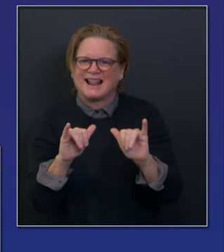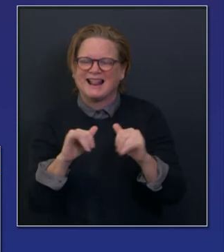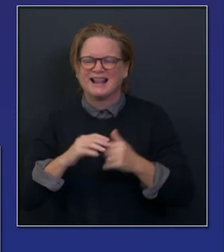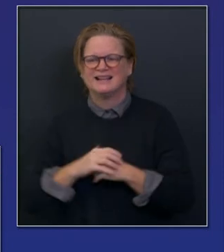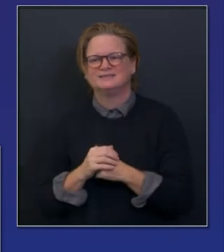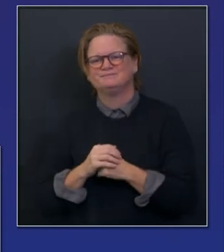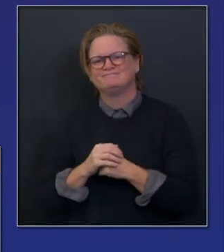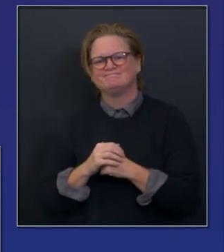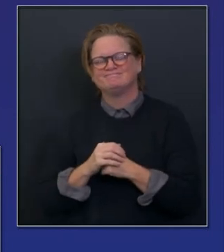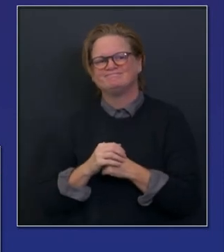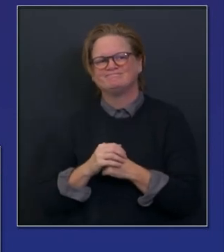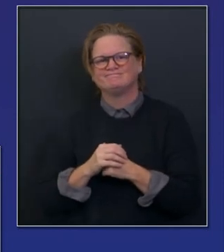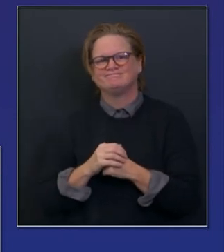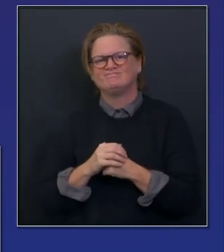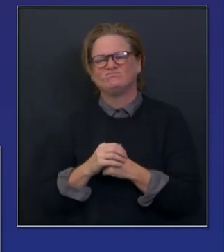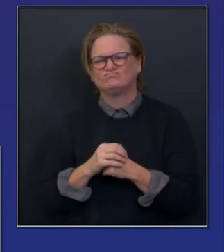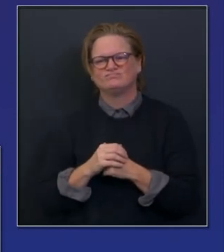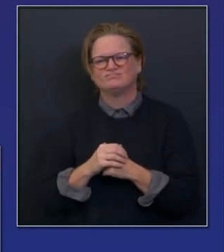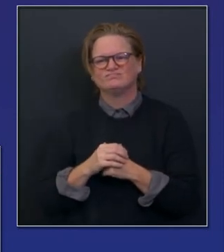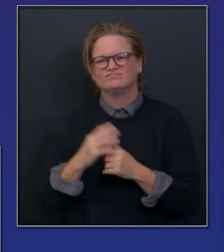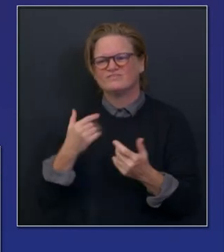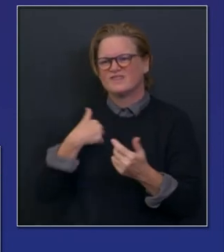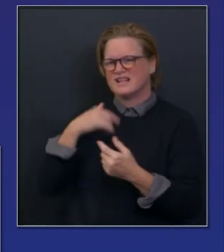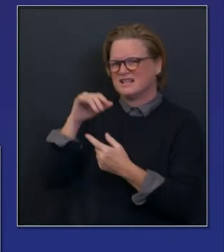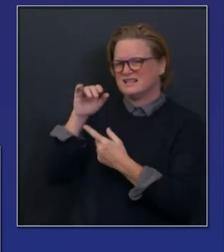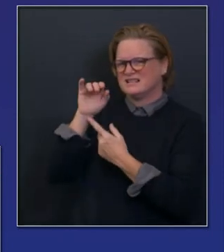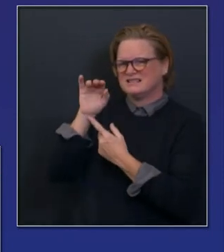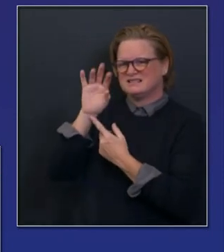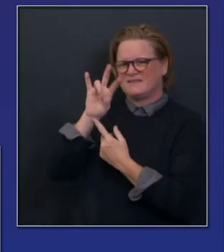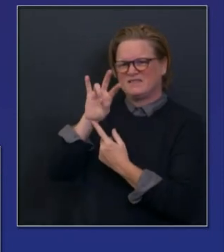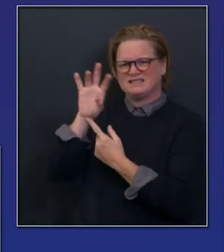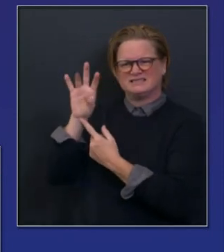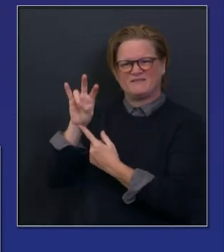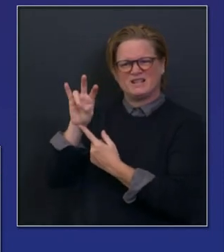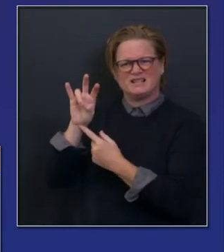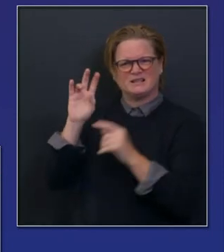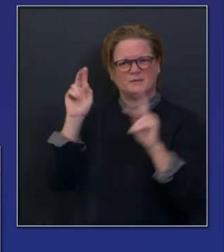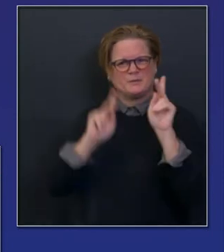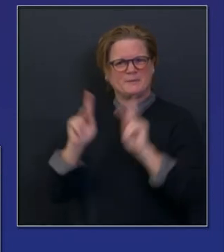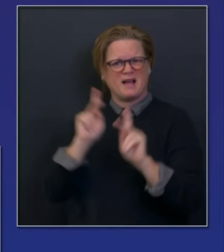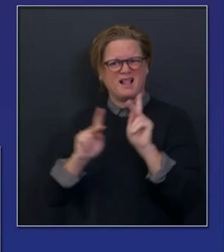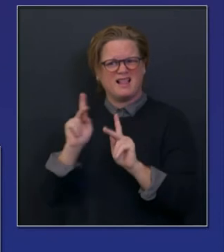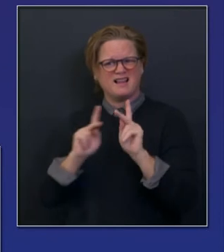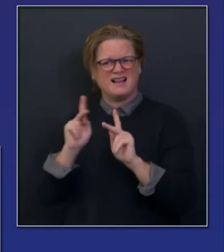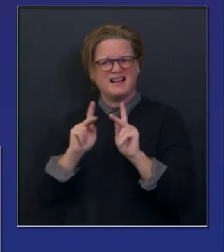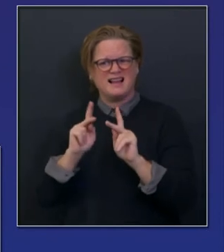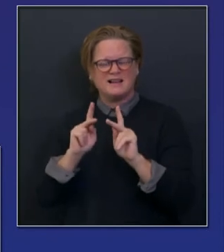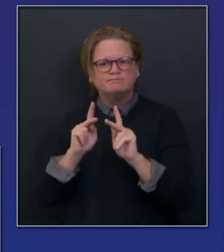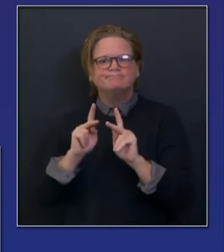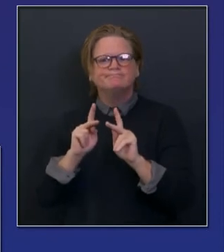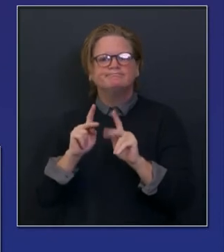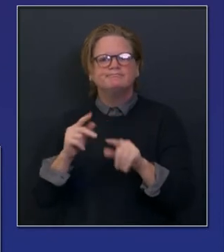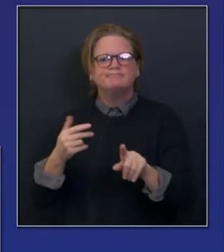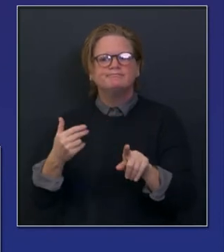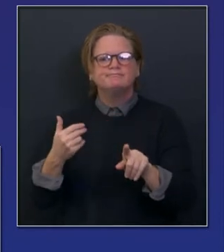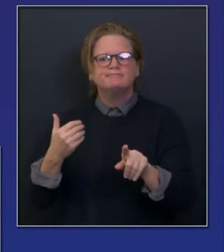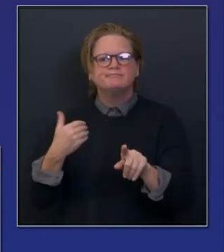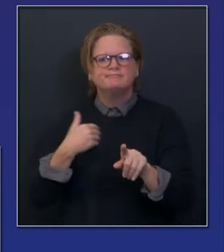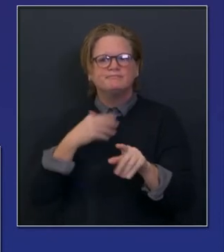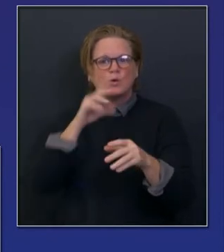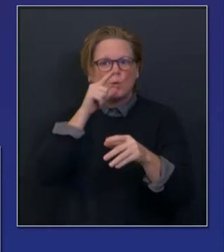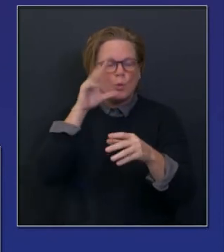en el condado de Placer, 77 individuos fueron conectados a un brote multiestatal porque la gente no